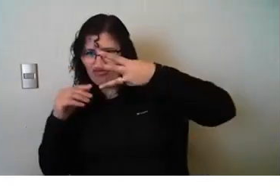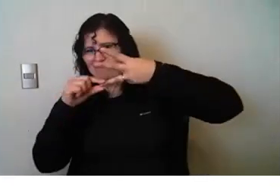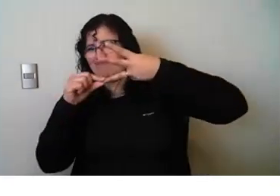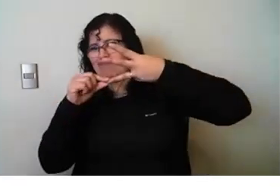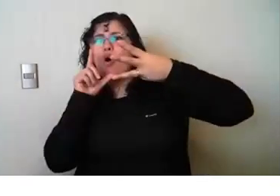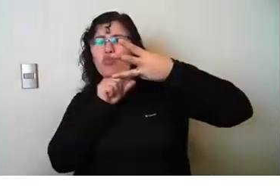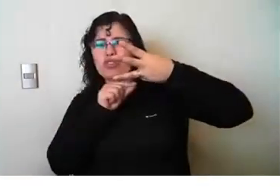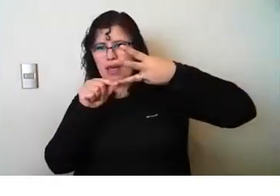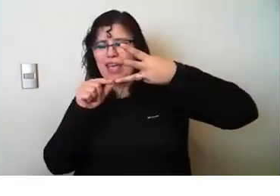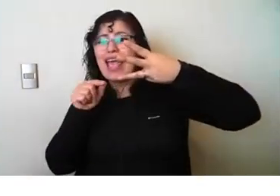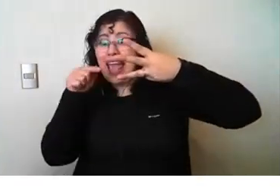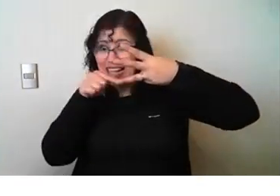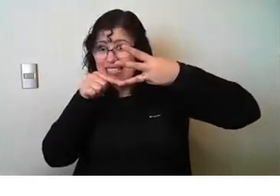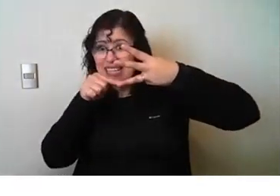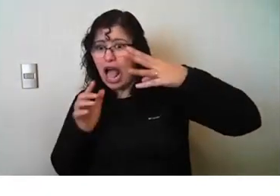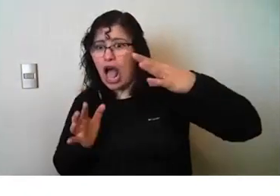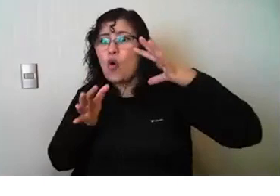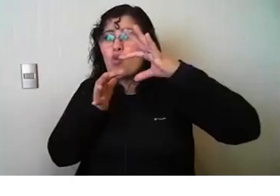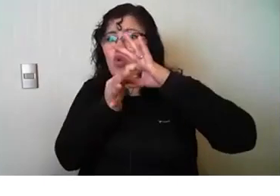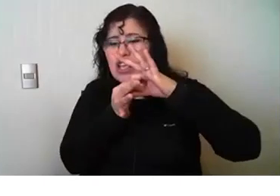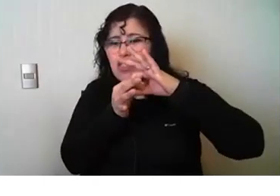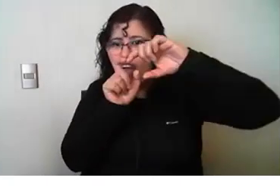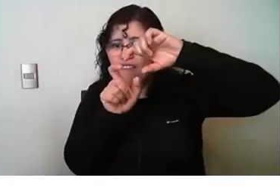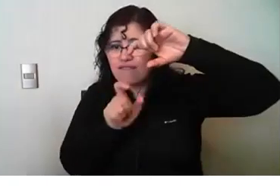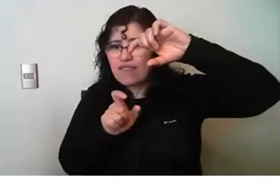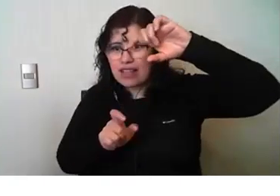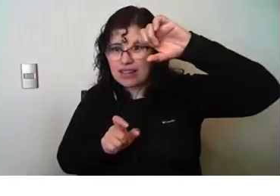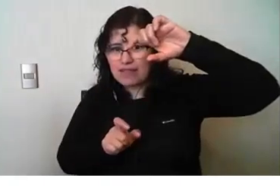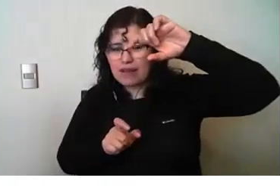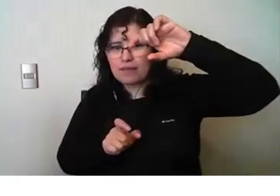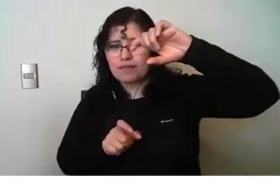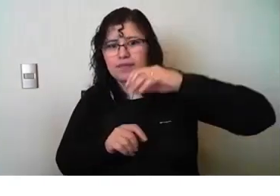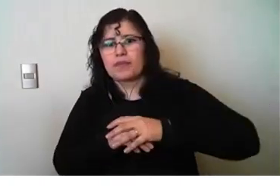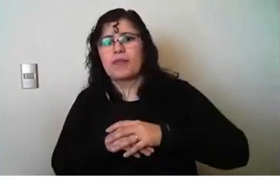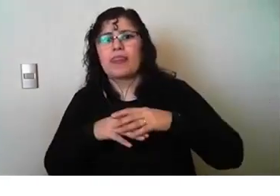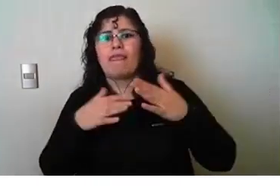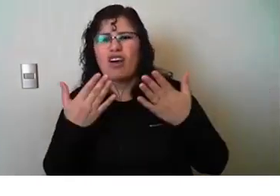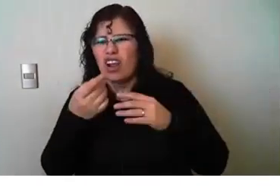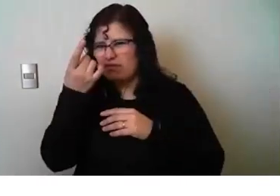Es decir, el sistema vértebro-basilar no solo irriga estructuras